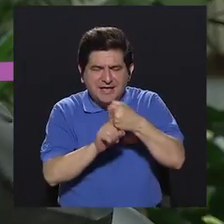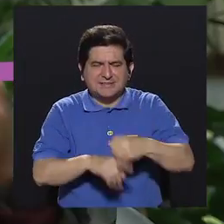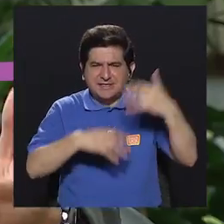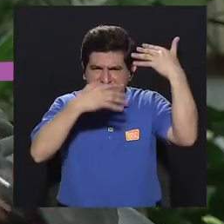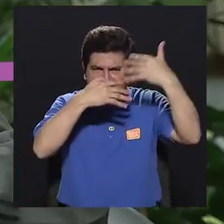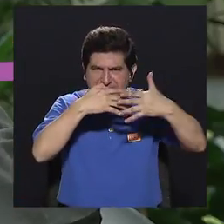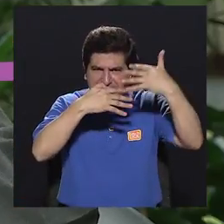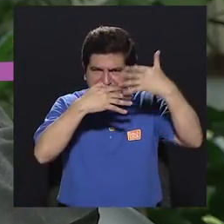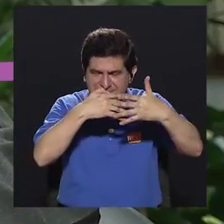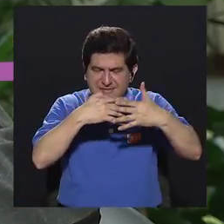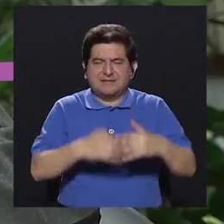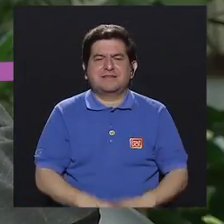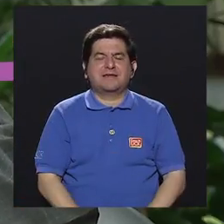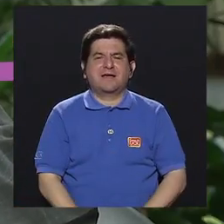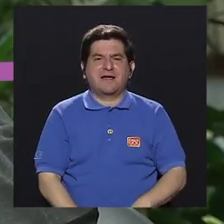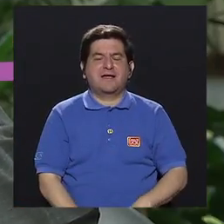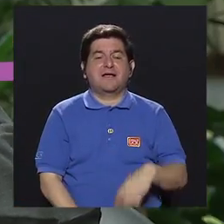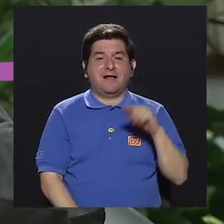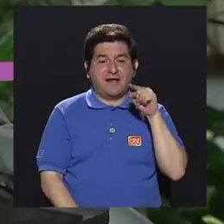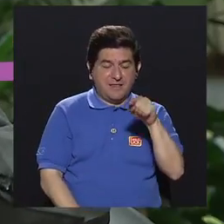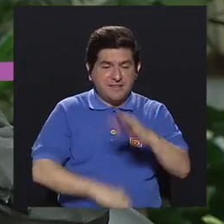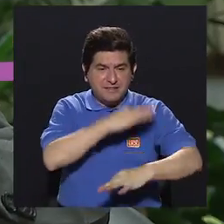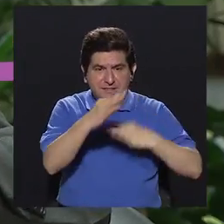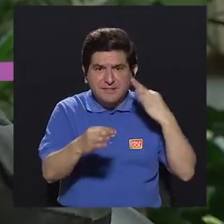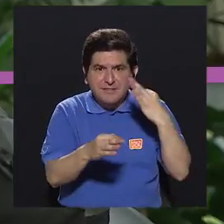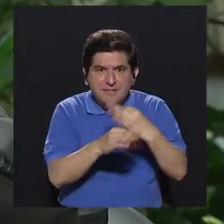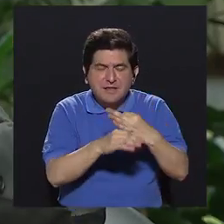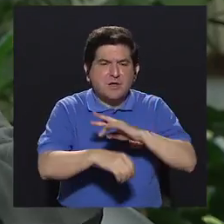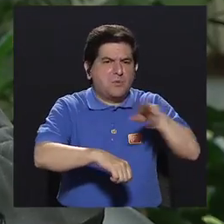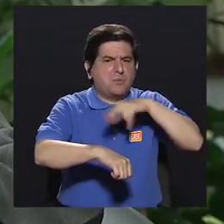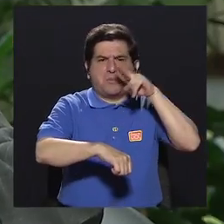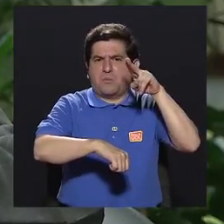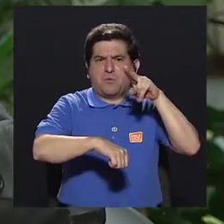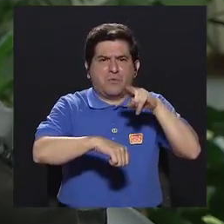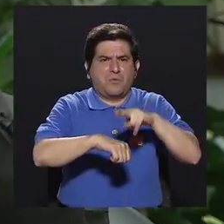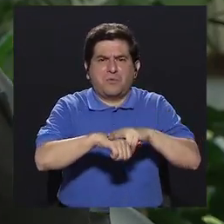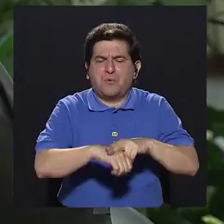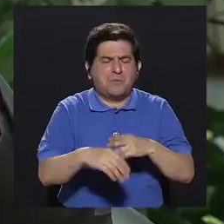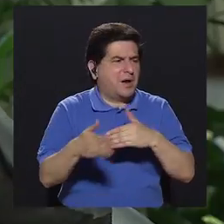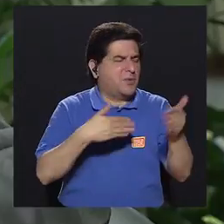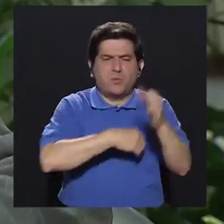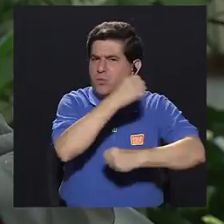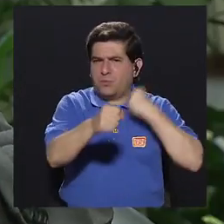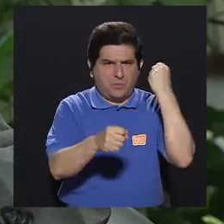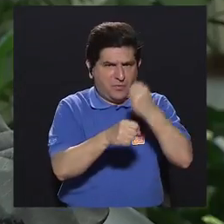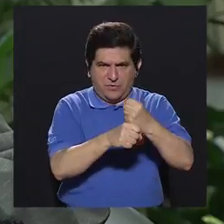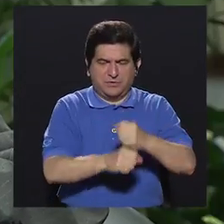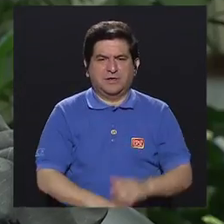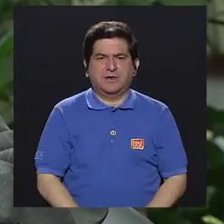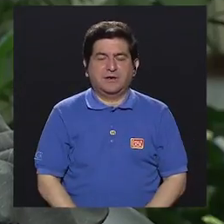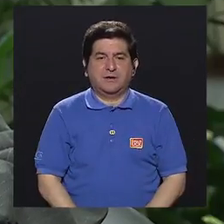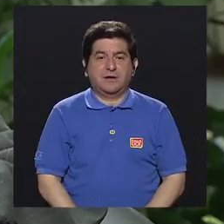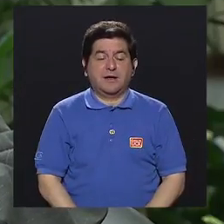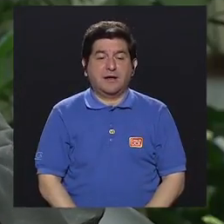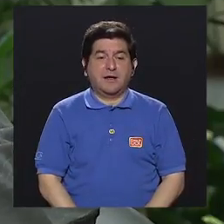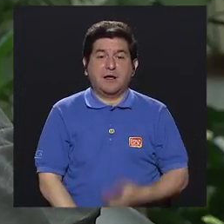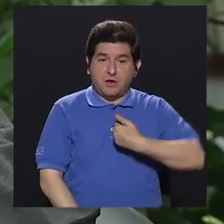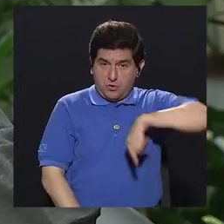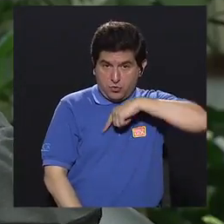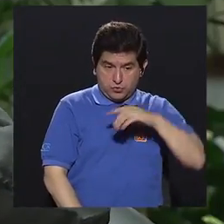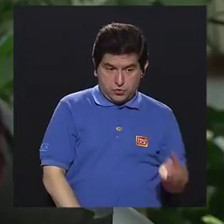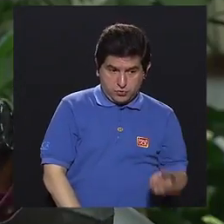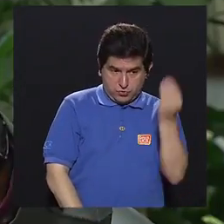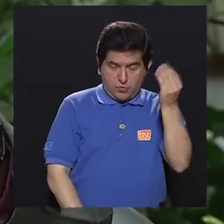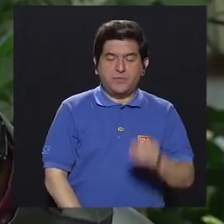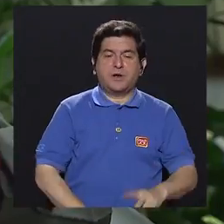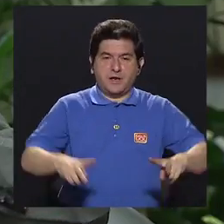se pueden presentar a cualquier edad. Uh-huh. ¿Okay? Por eso es importante que desde jóvenes además de tener una vida